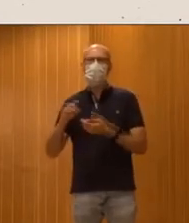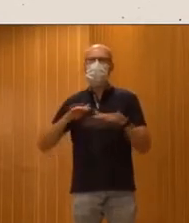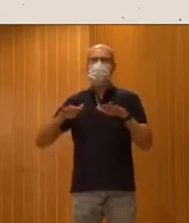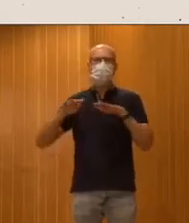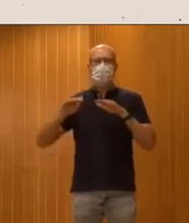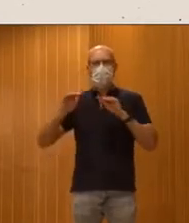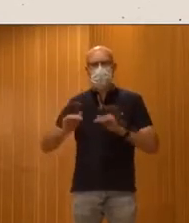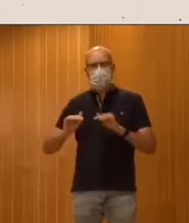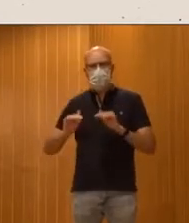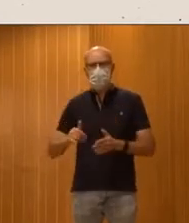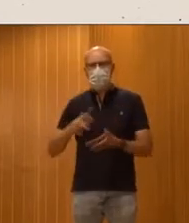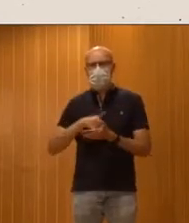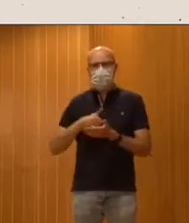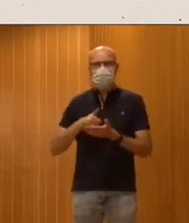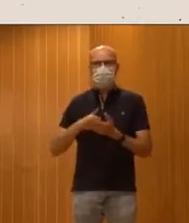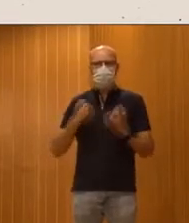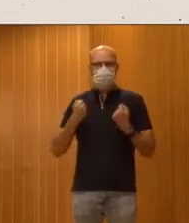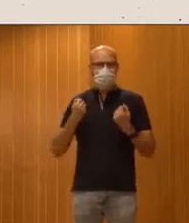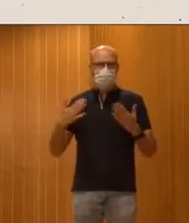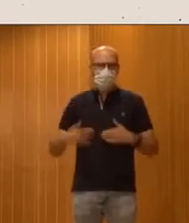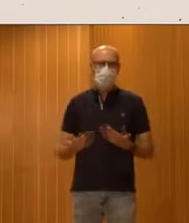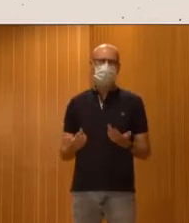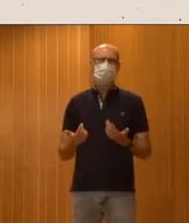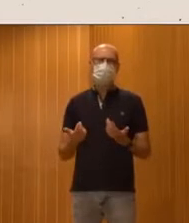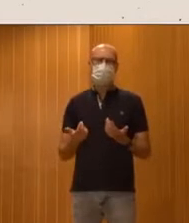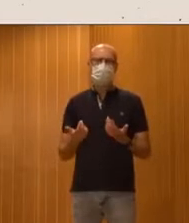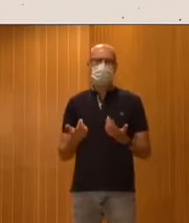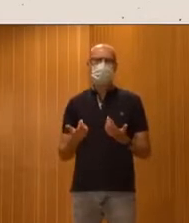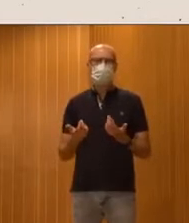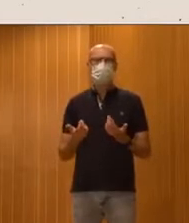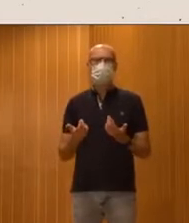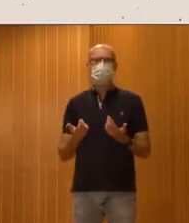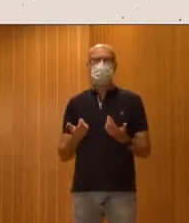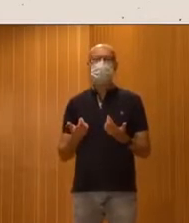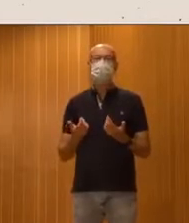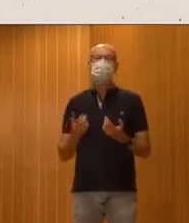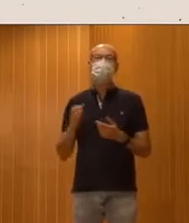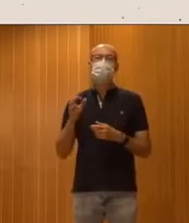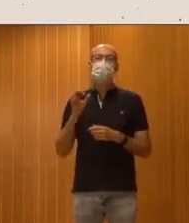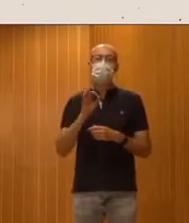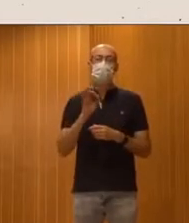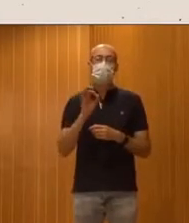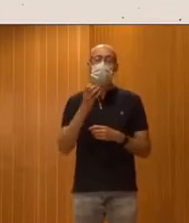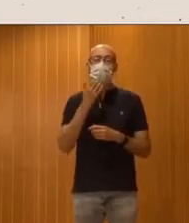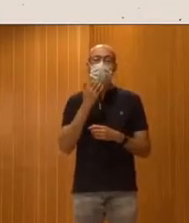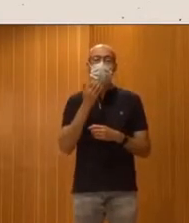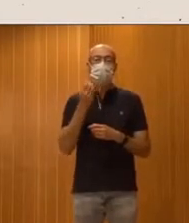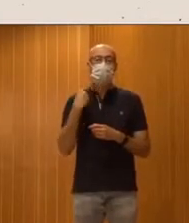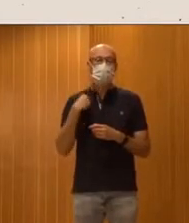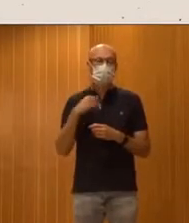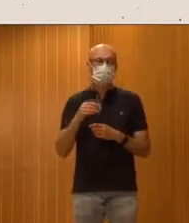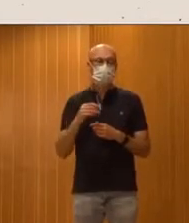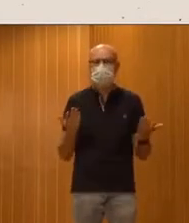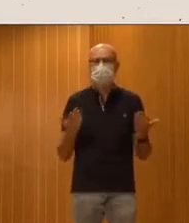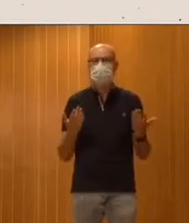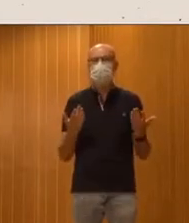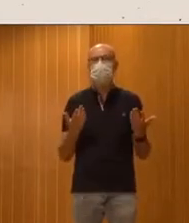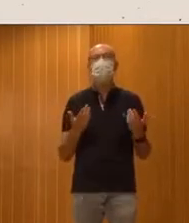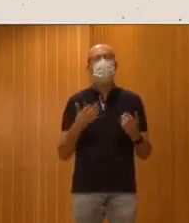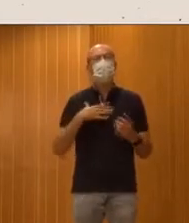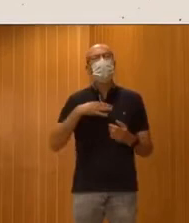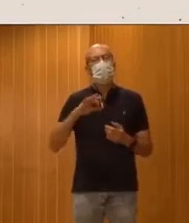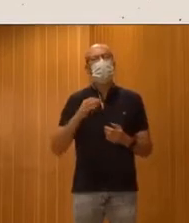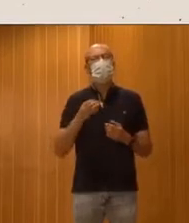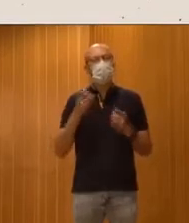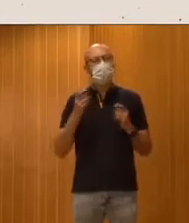de movilidad y de fuerza. Uno de los efectos terribles es la acatisia, es luego la